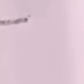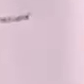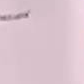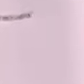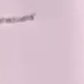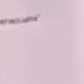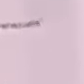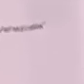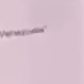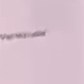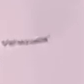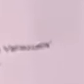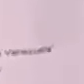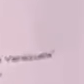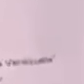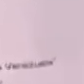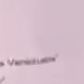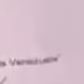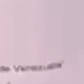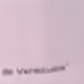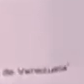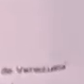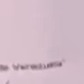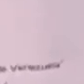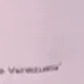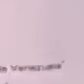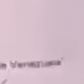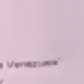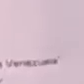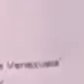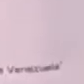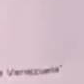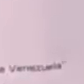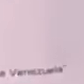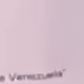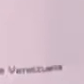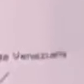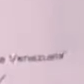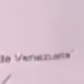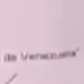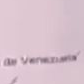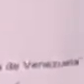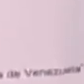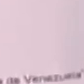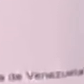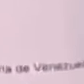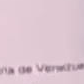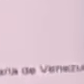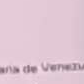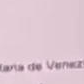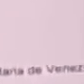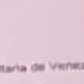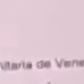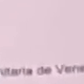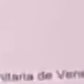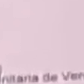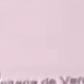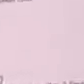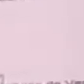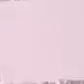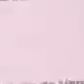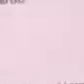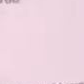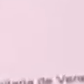delegación Nicolás Ernesto Maduro Guerra Francisco Torrealba y sigue la lista por la plataforma